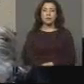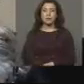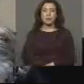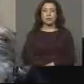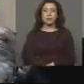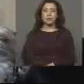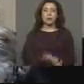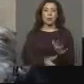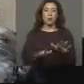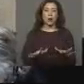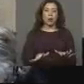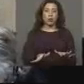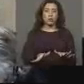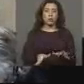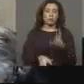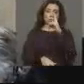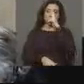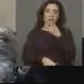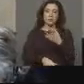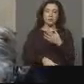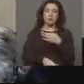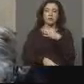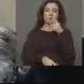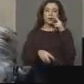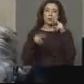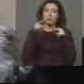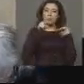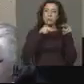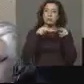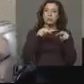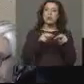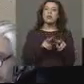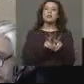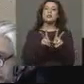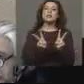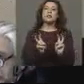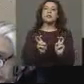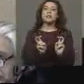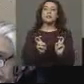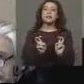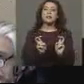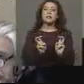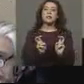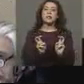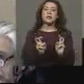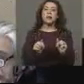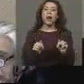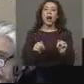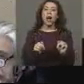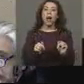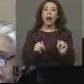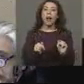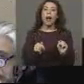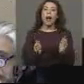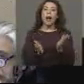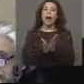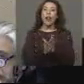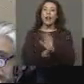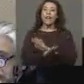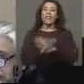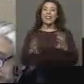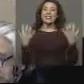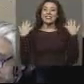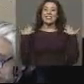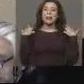que llama la atención, si hacemos un análisis más fino, y tiene que ver justamente, hoy día sacamos los colegios de los municipios, porque